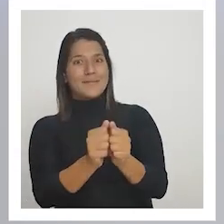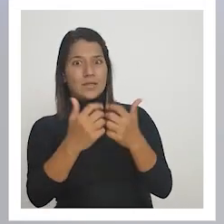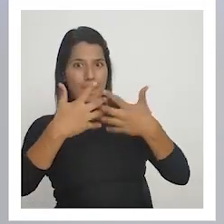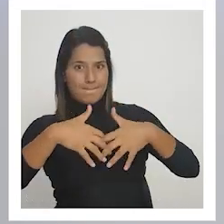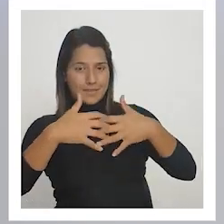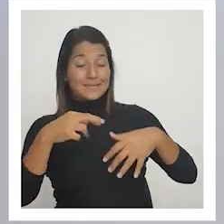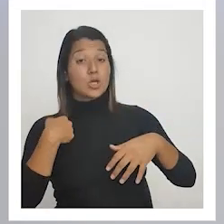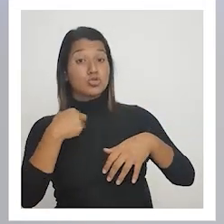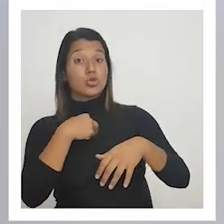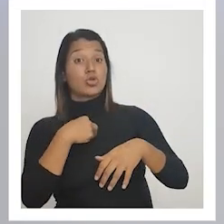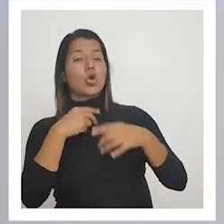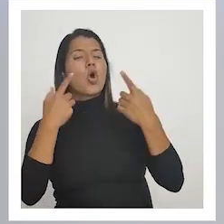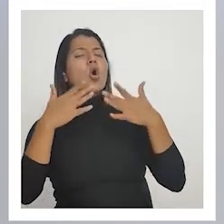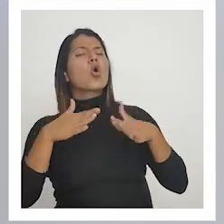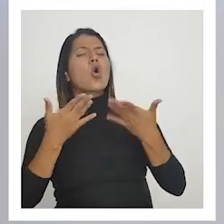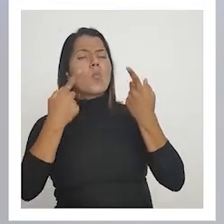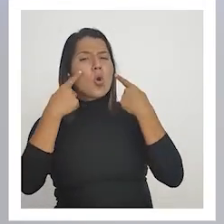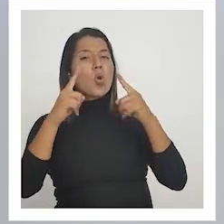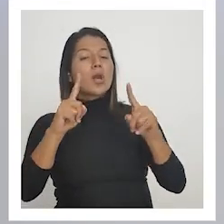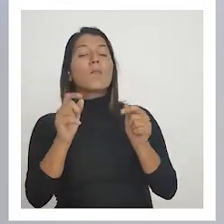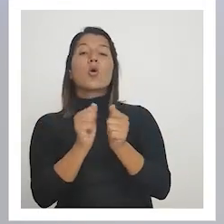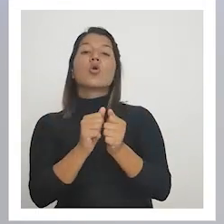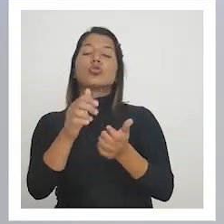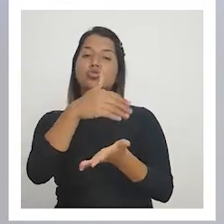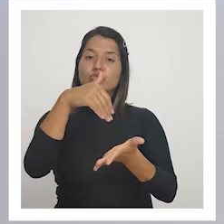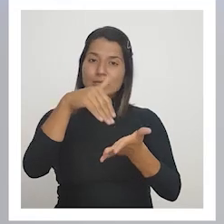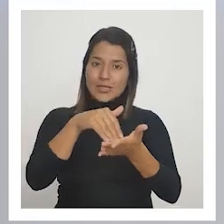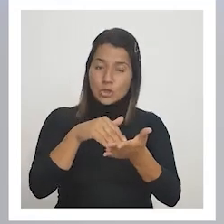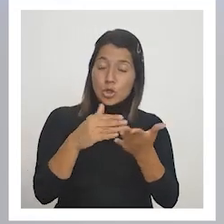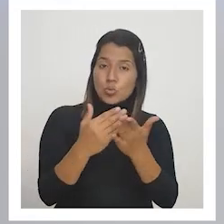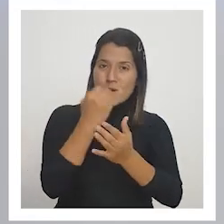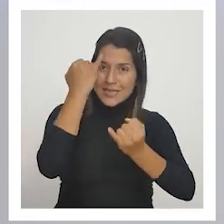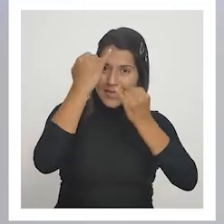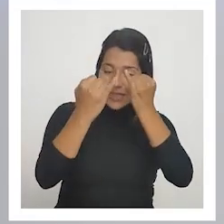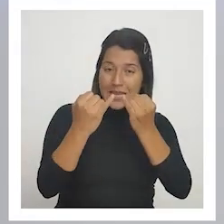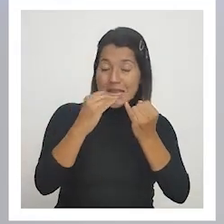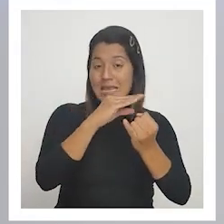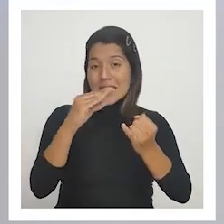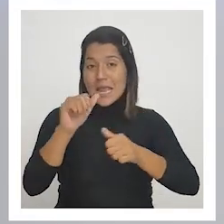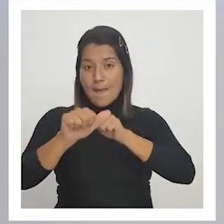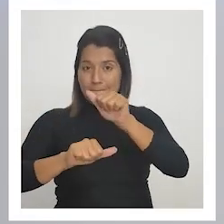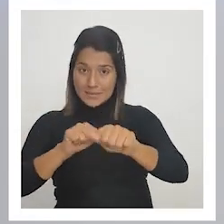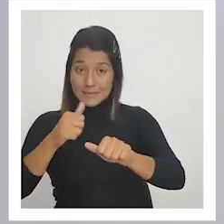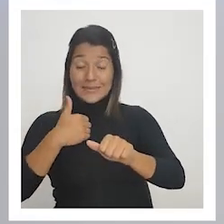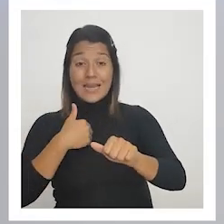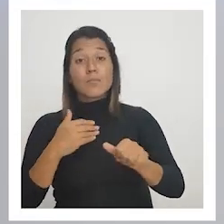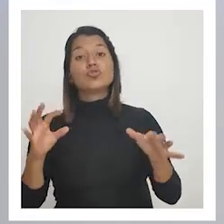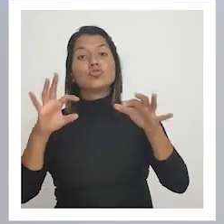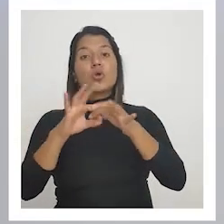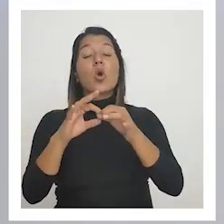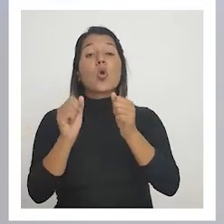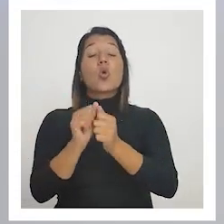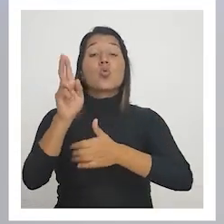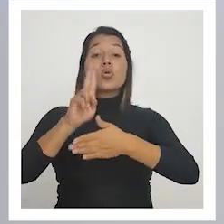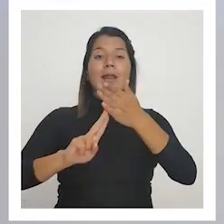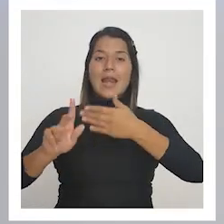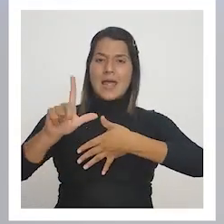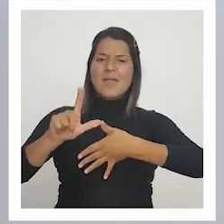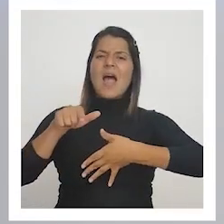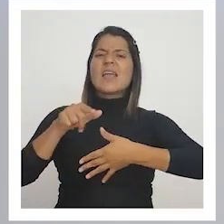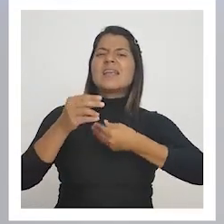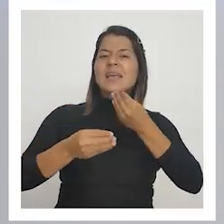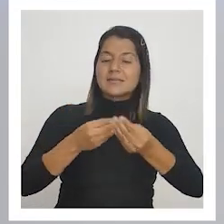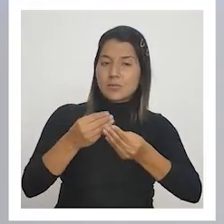Innovación y Emprendimiento, los CIES, que tenemos en alianza con la Universidad Latina, en donde trabajamos el proceso de acompañamiento enfocado a